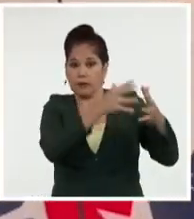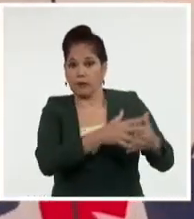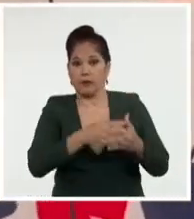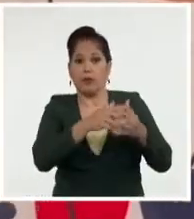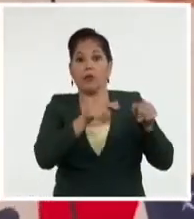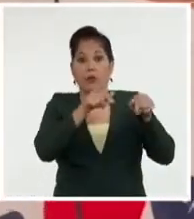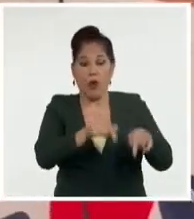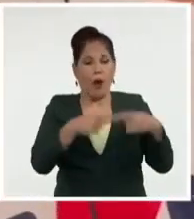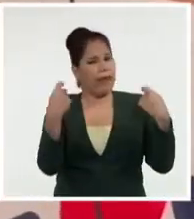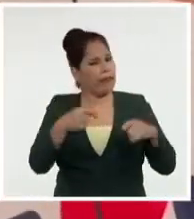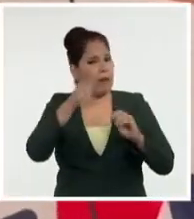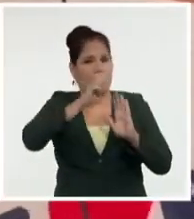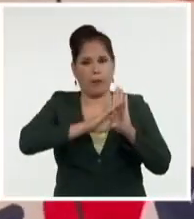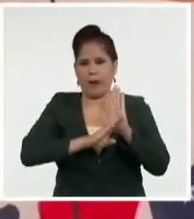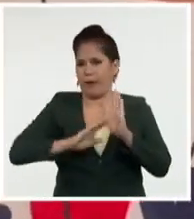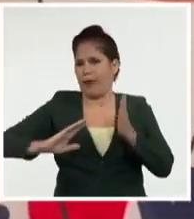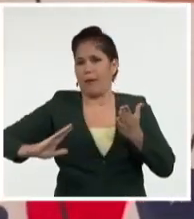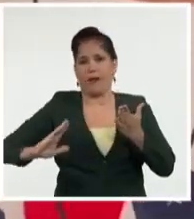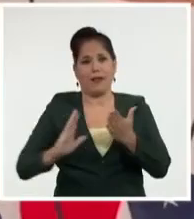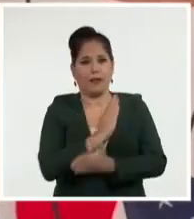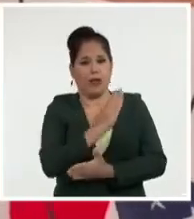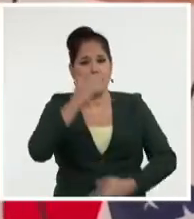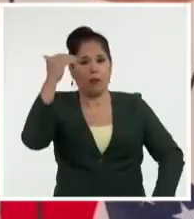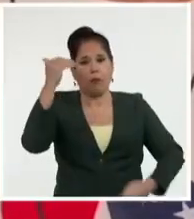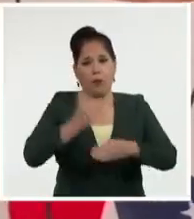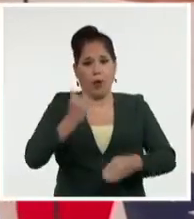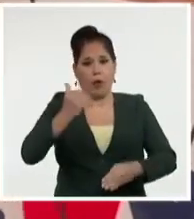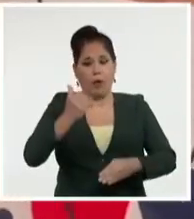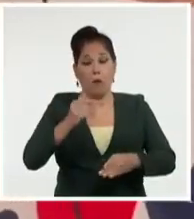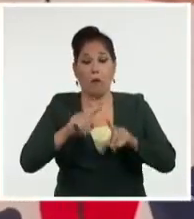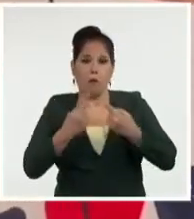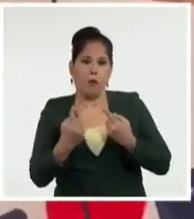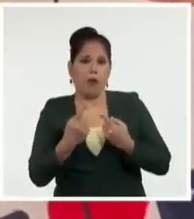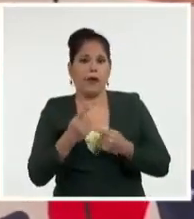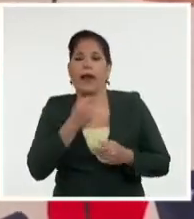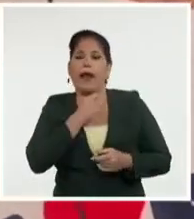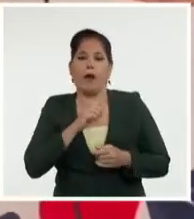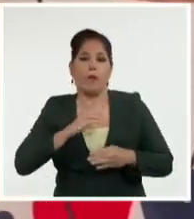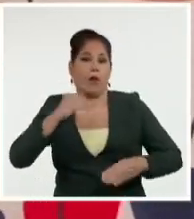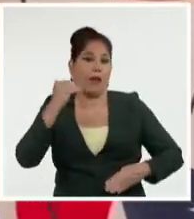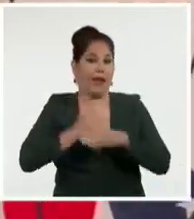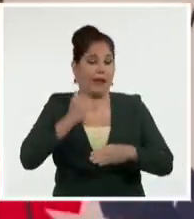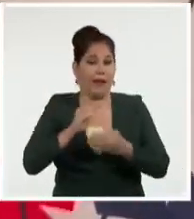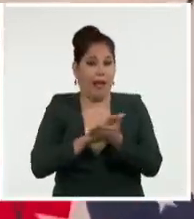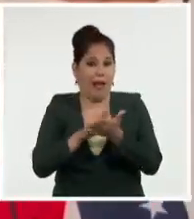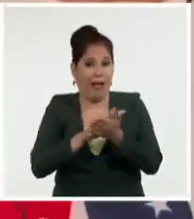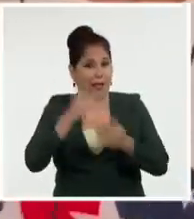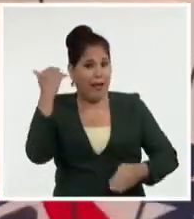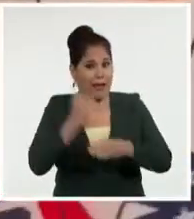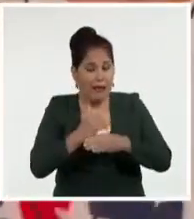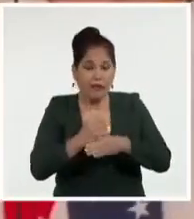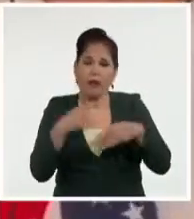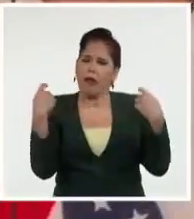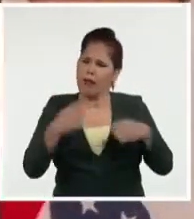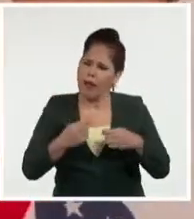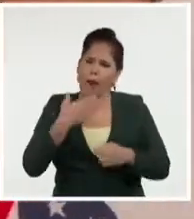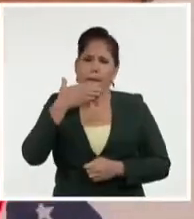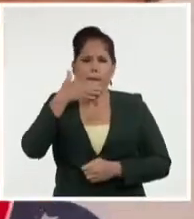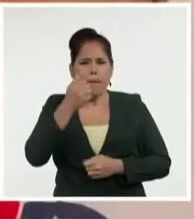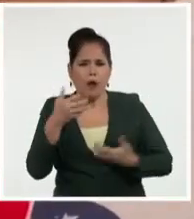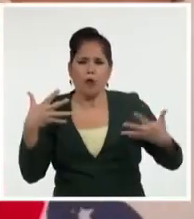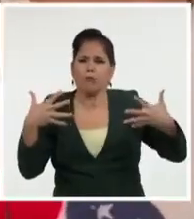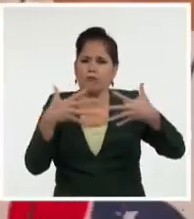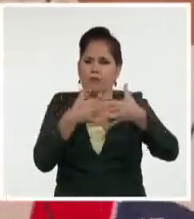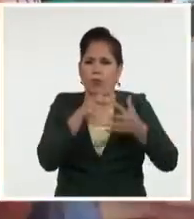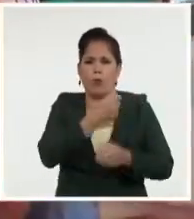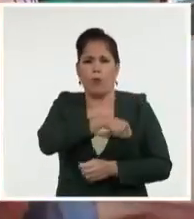debe tomar medidas para que el bloqueo, por lo menos si no se levanta totalmente, sea más benigno con el